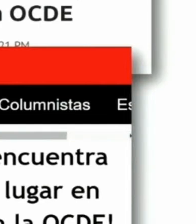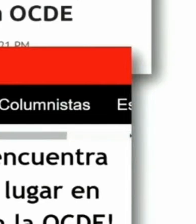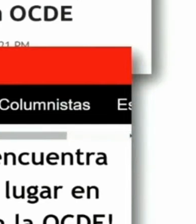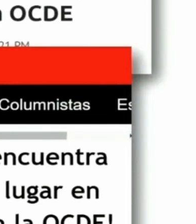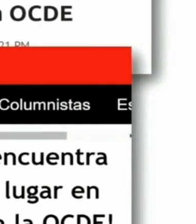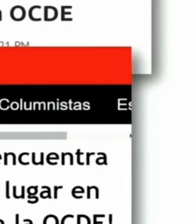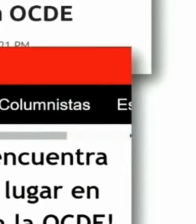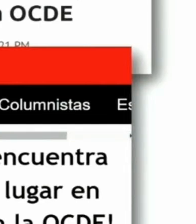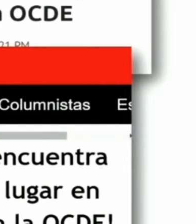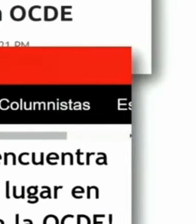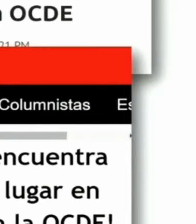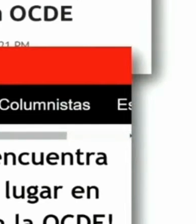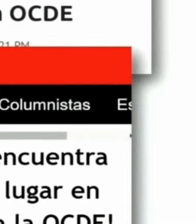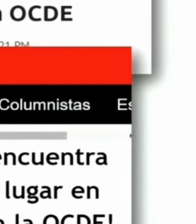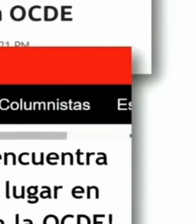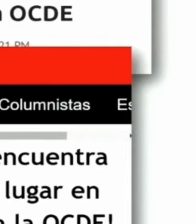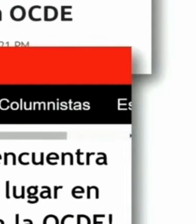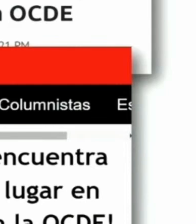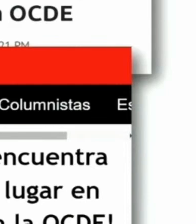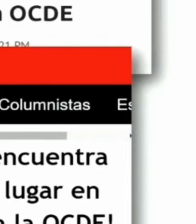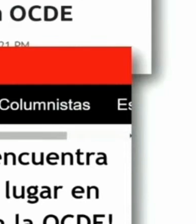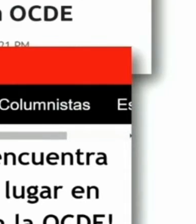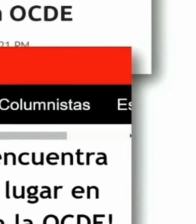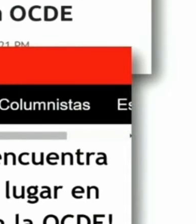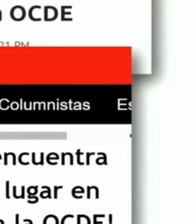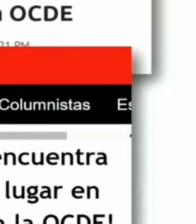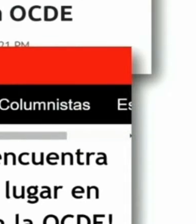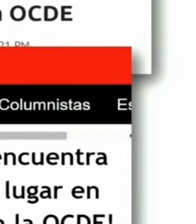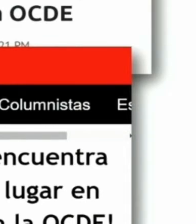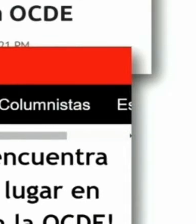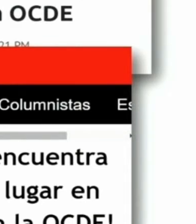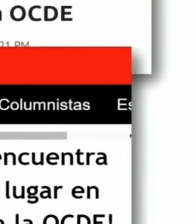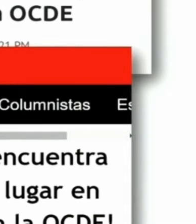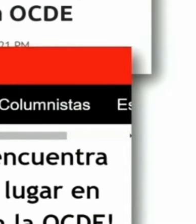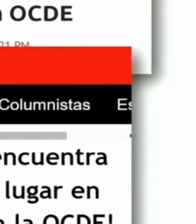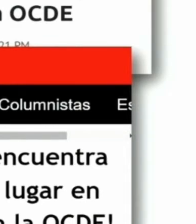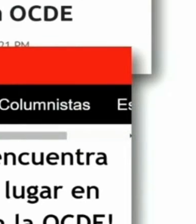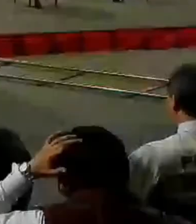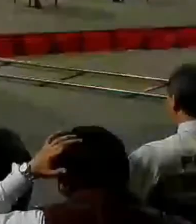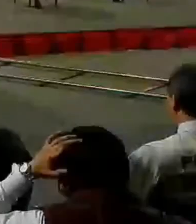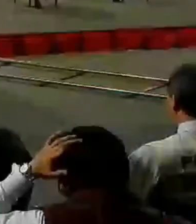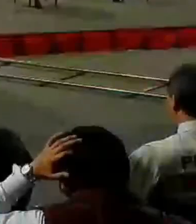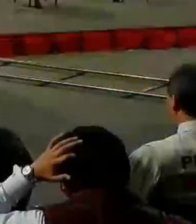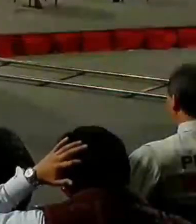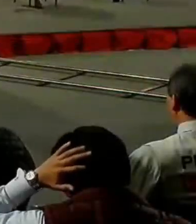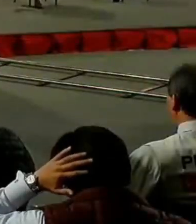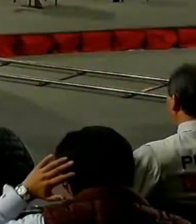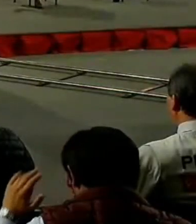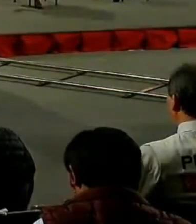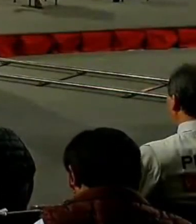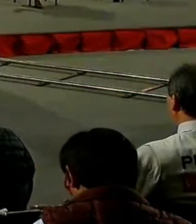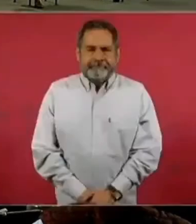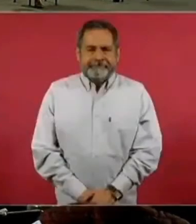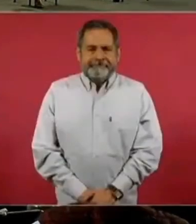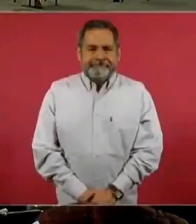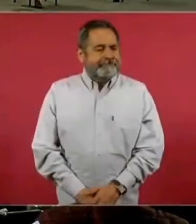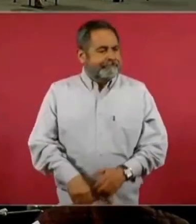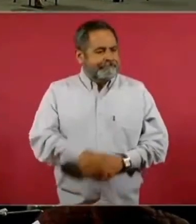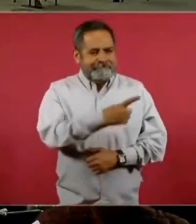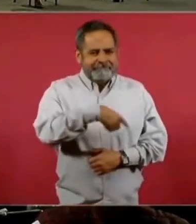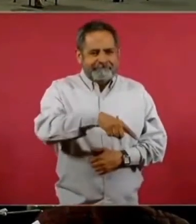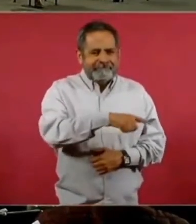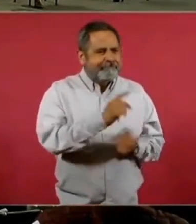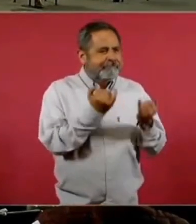una nota. Pero bueno, continuemos. Ellos publicaron notas con la misma información y el